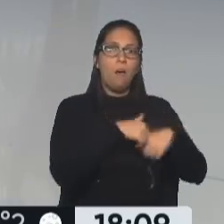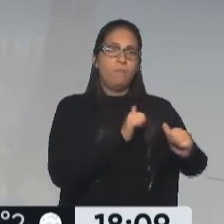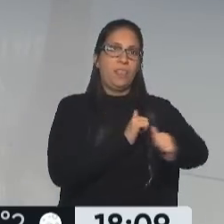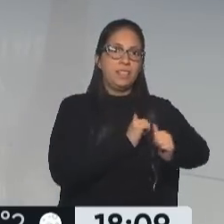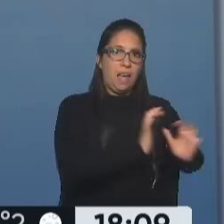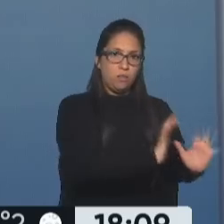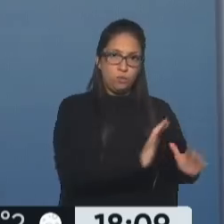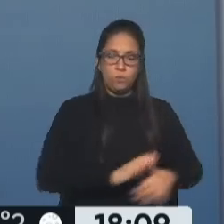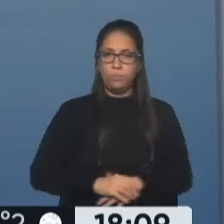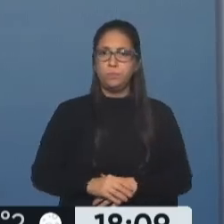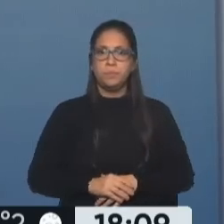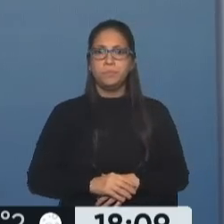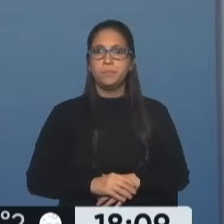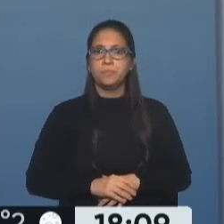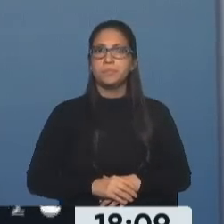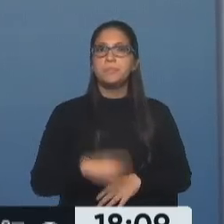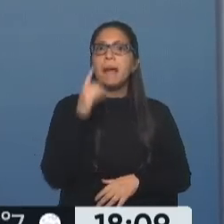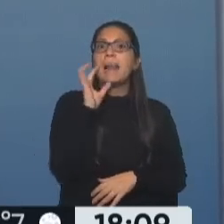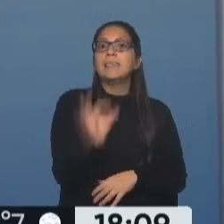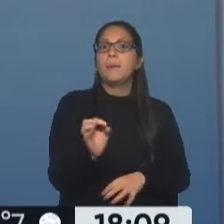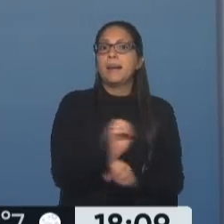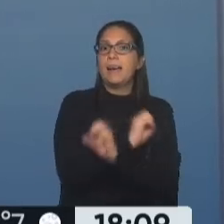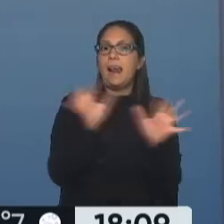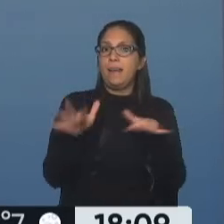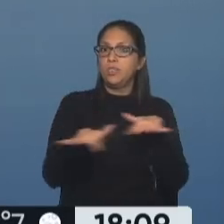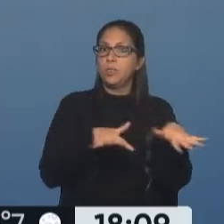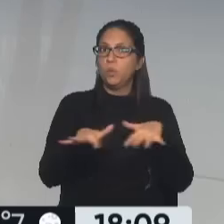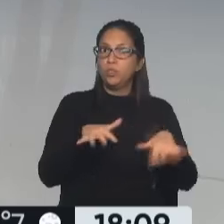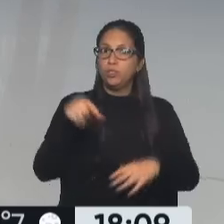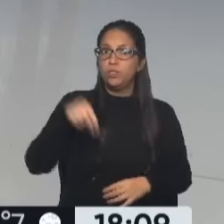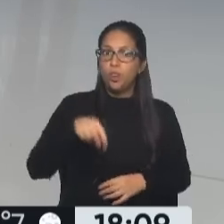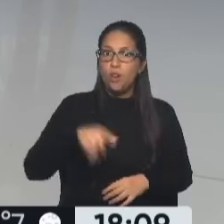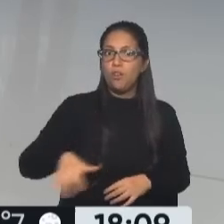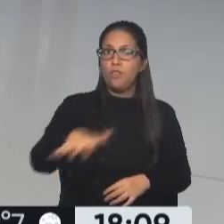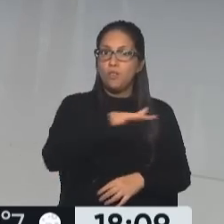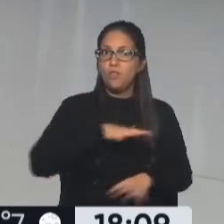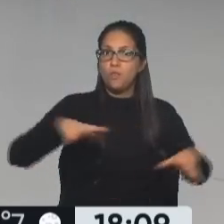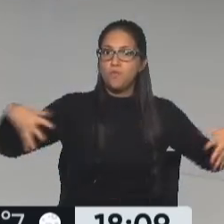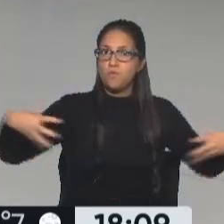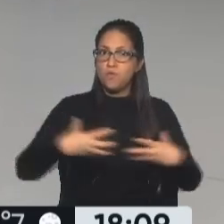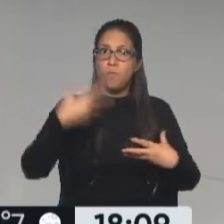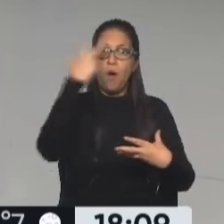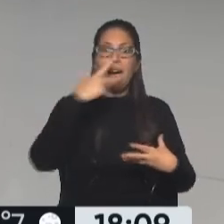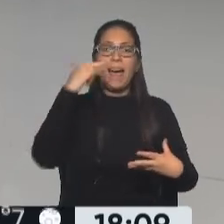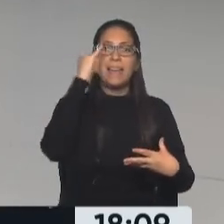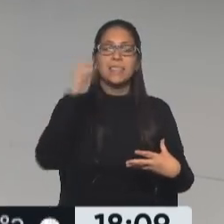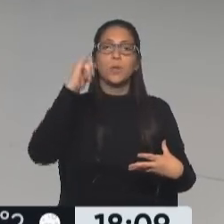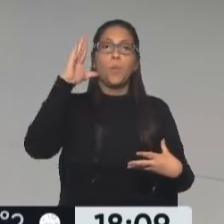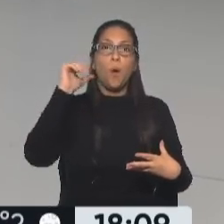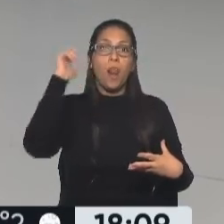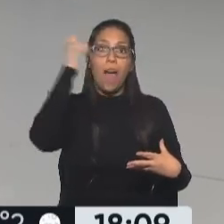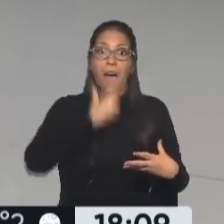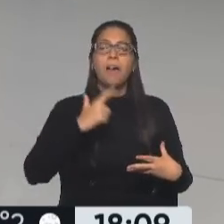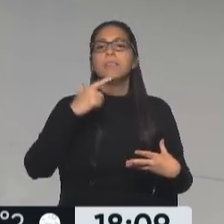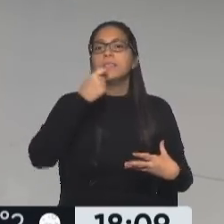una dimensión concreta justamente dónde está parado allí este grupo y qué podría llegar a suceder